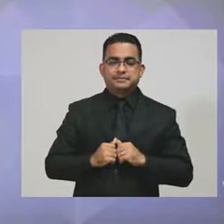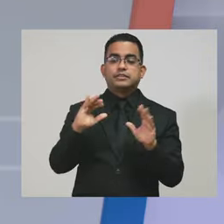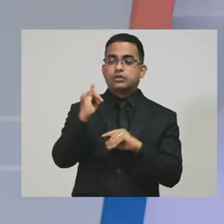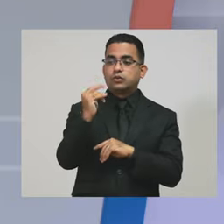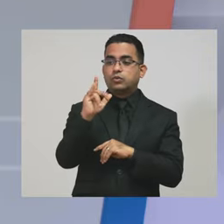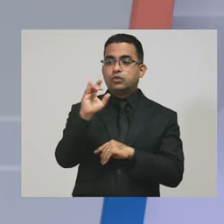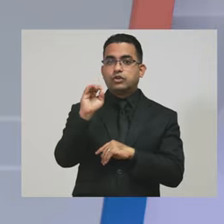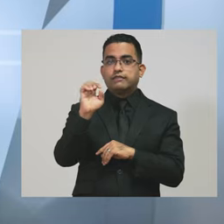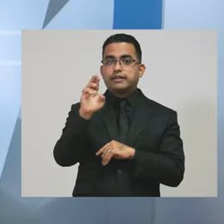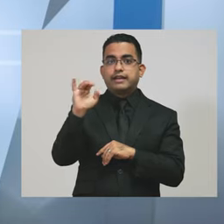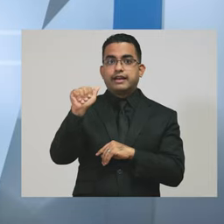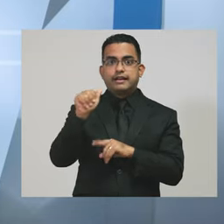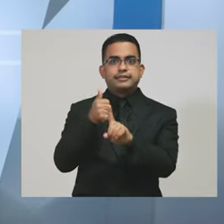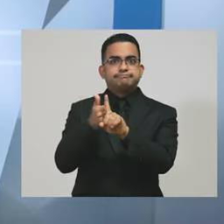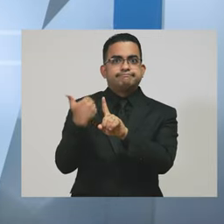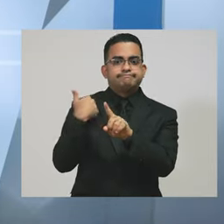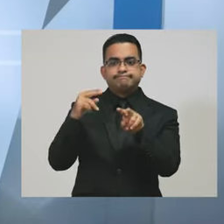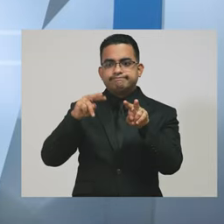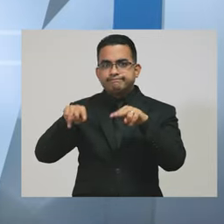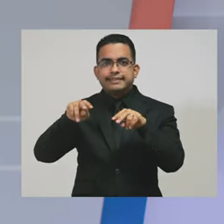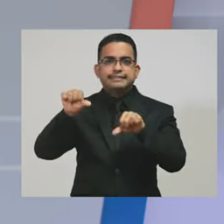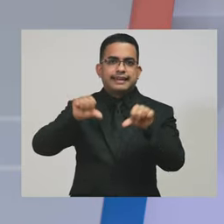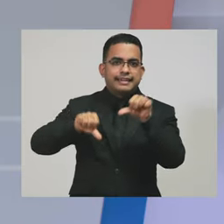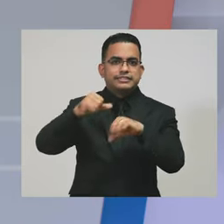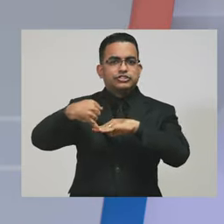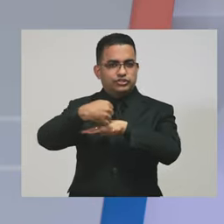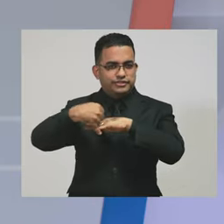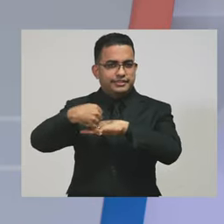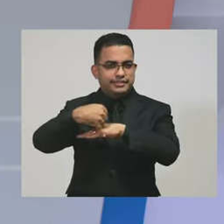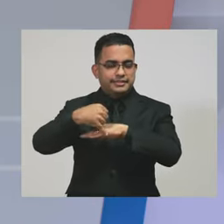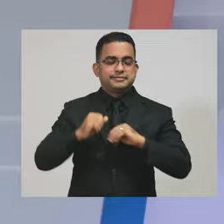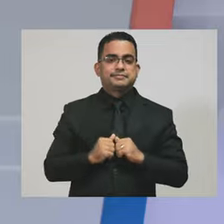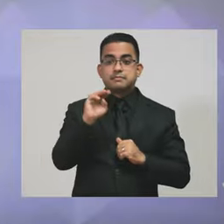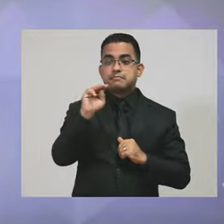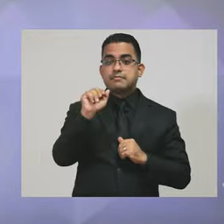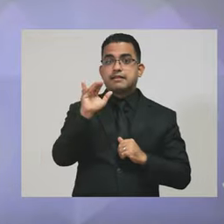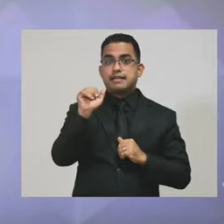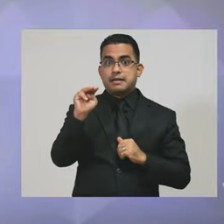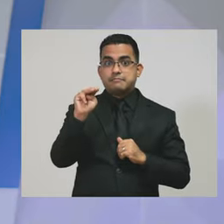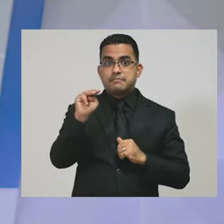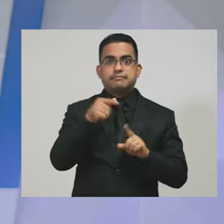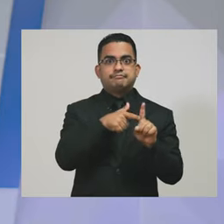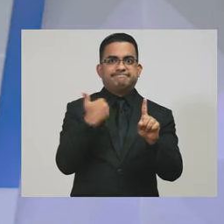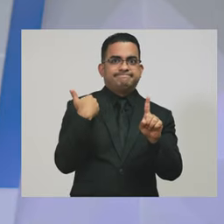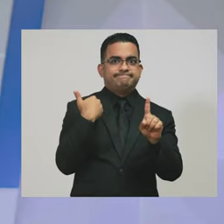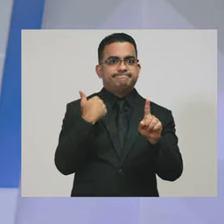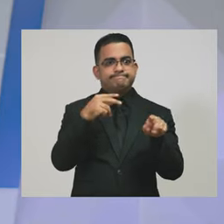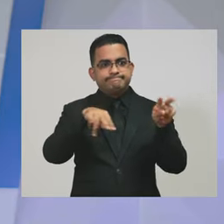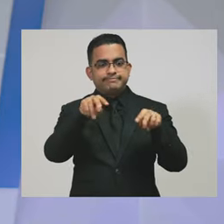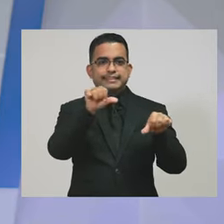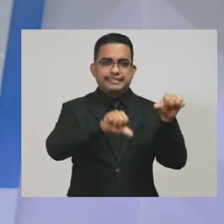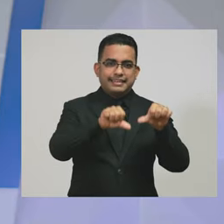el profesor julio ferreira decano de la facultad de ciencias e ingeniería la doctora marian butler